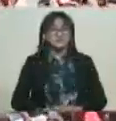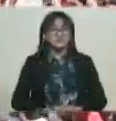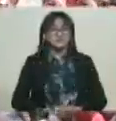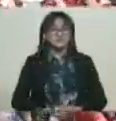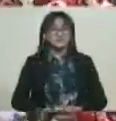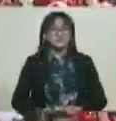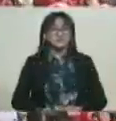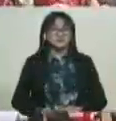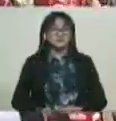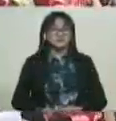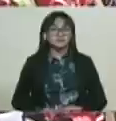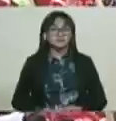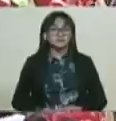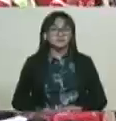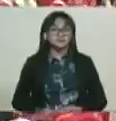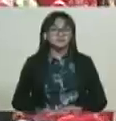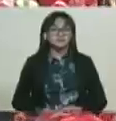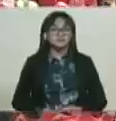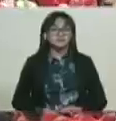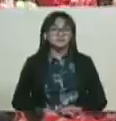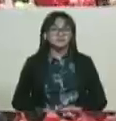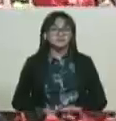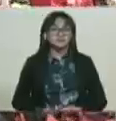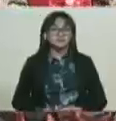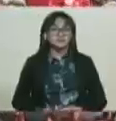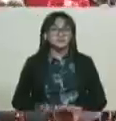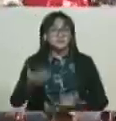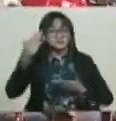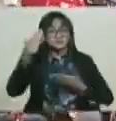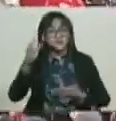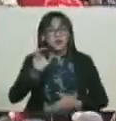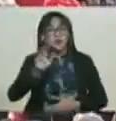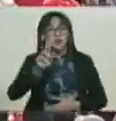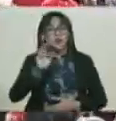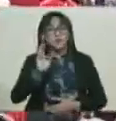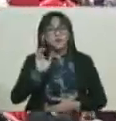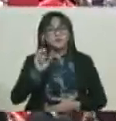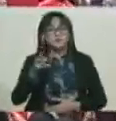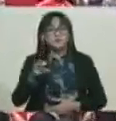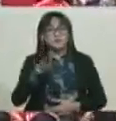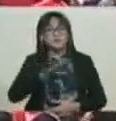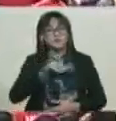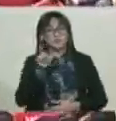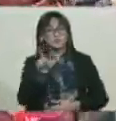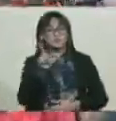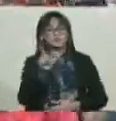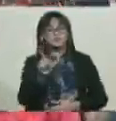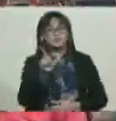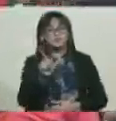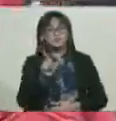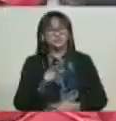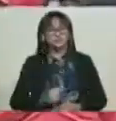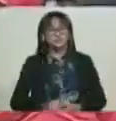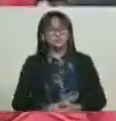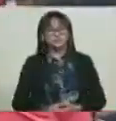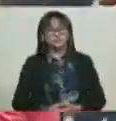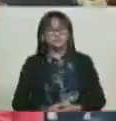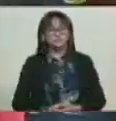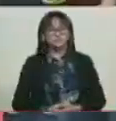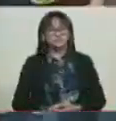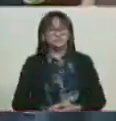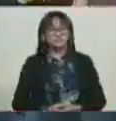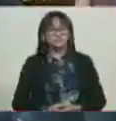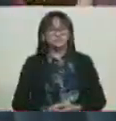quiero saludar a la juve che del partido socialista un